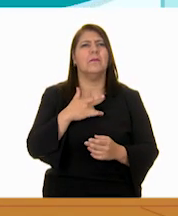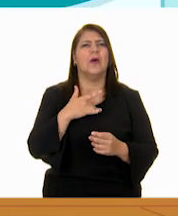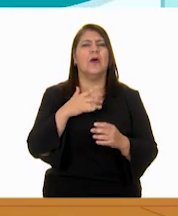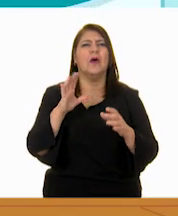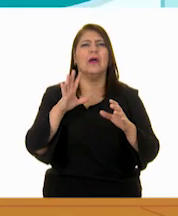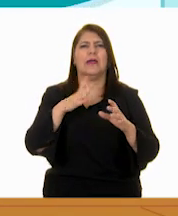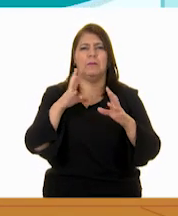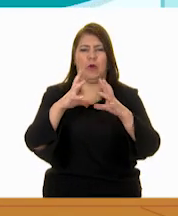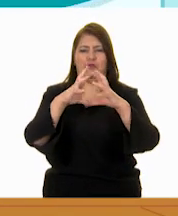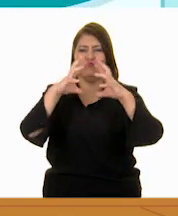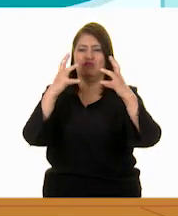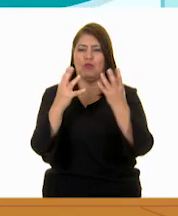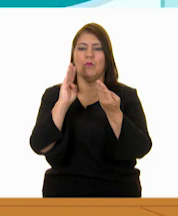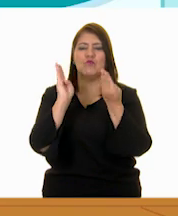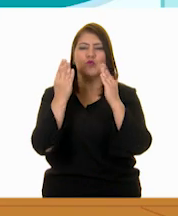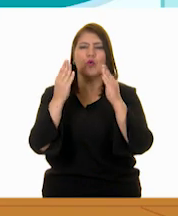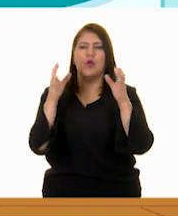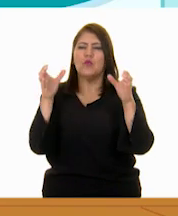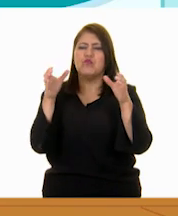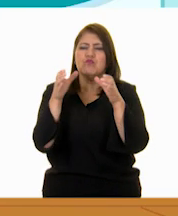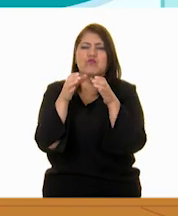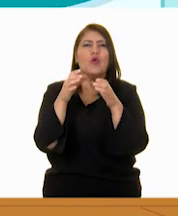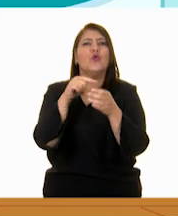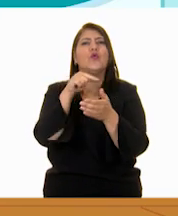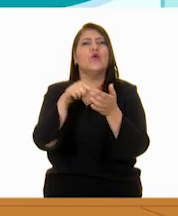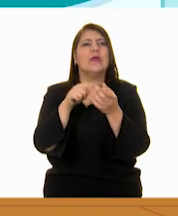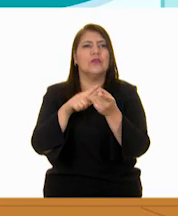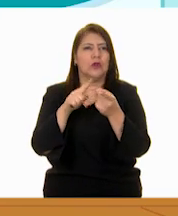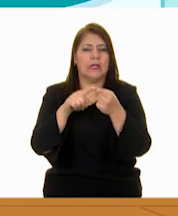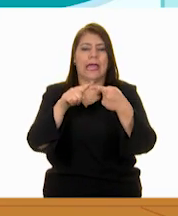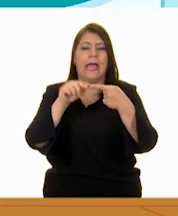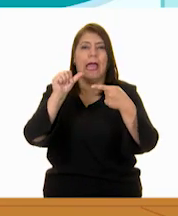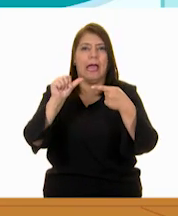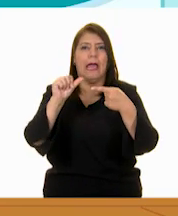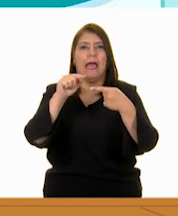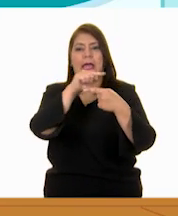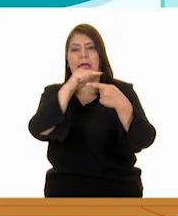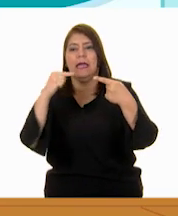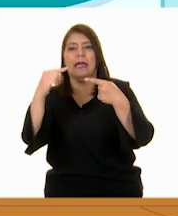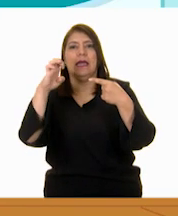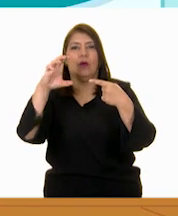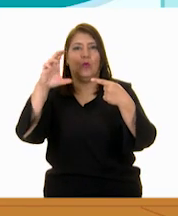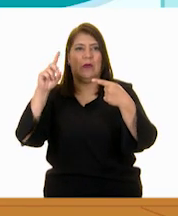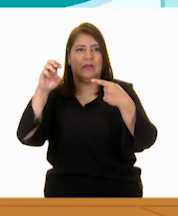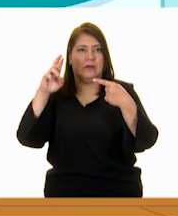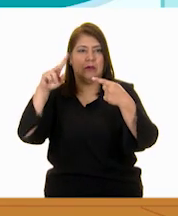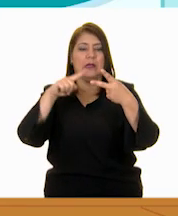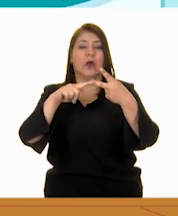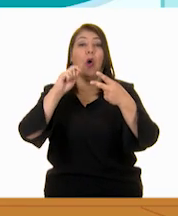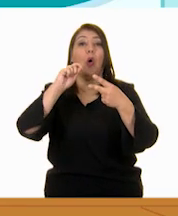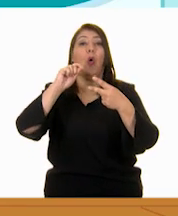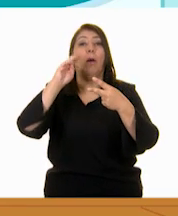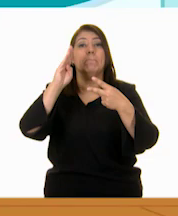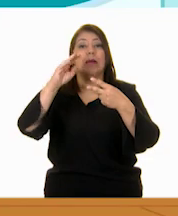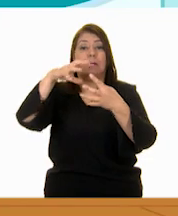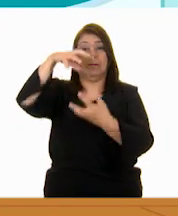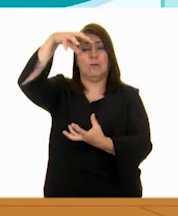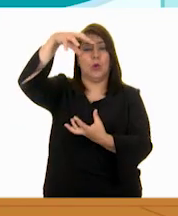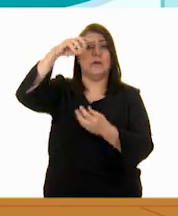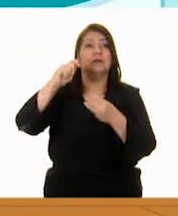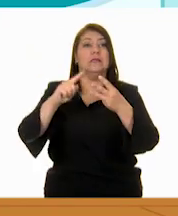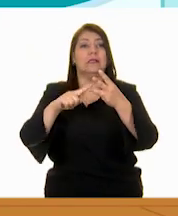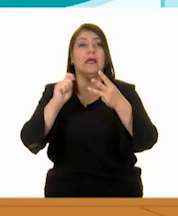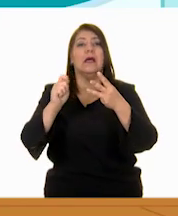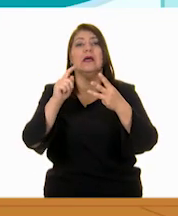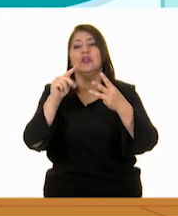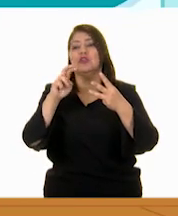ensanchada la esfera terrestre? A. En el Ecuador. B. En los polos. C. En los